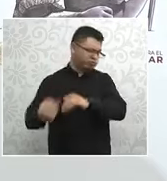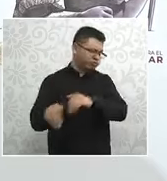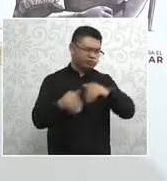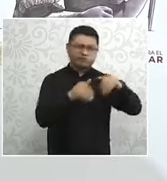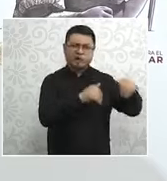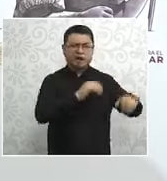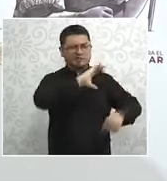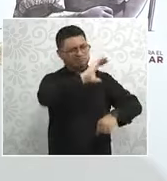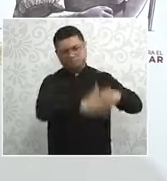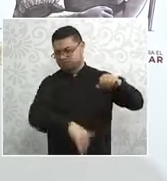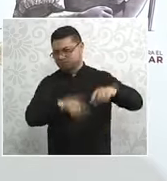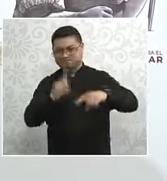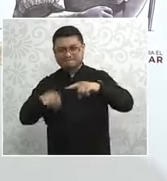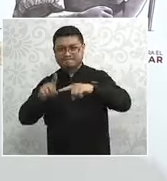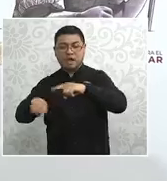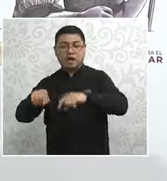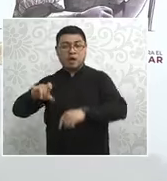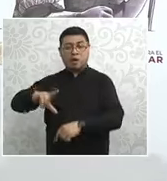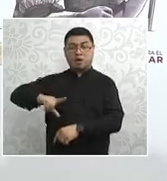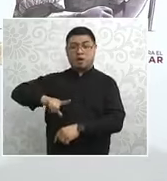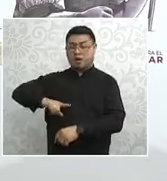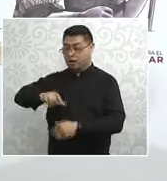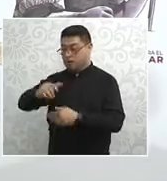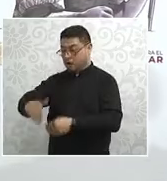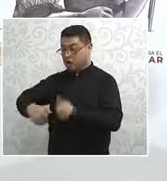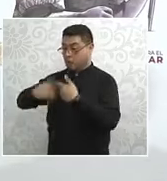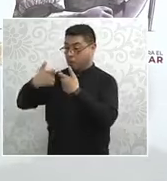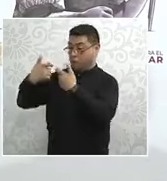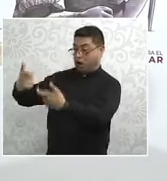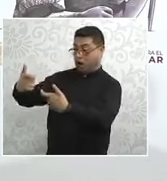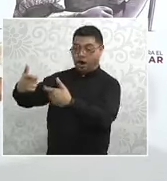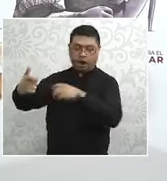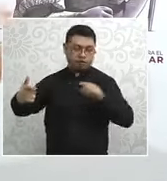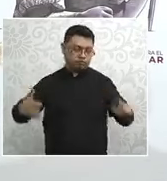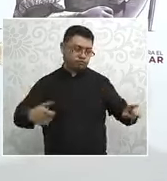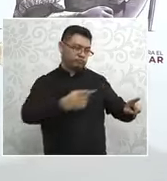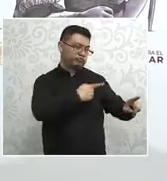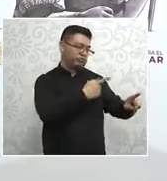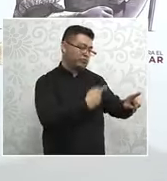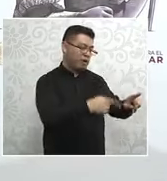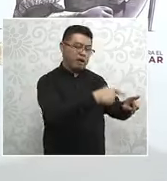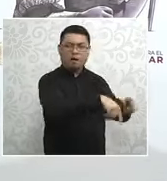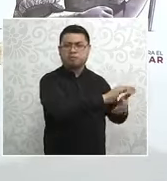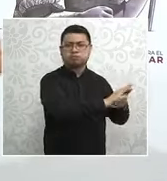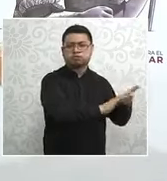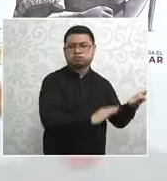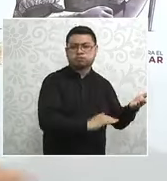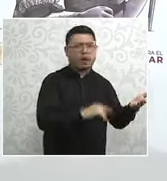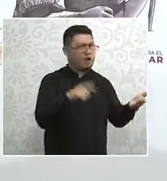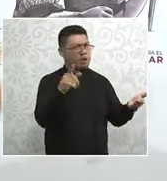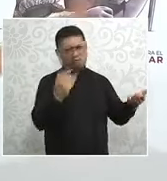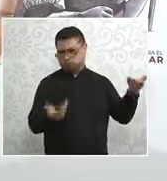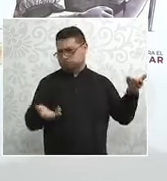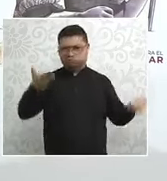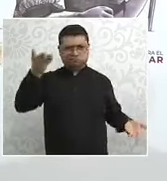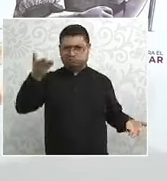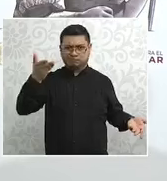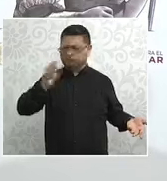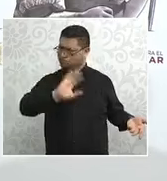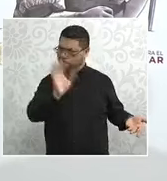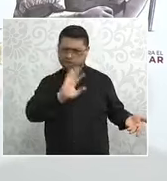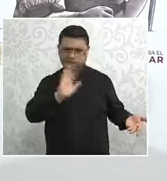que no haya gobierno rico con pueblo pobre que los gobernantes vivamos en la justa medianía que no